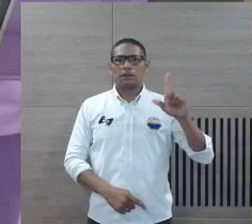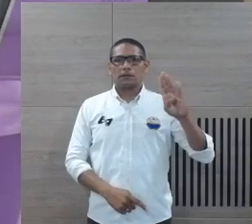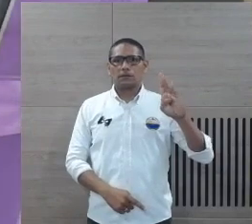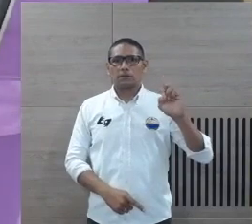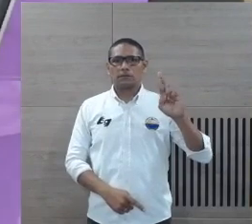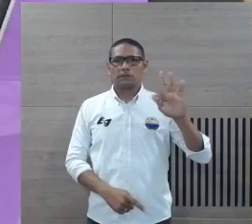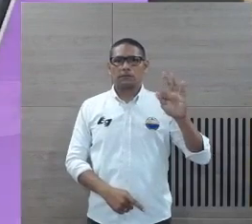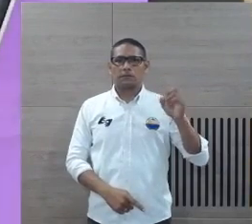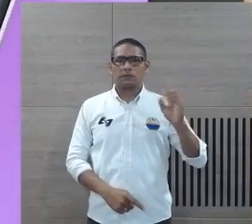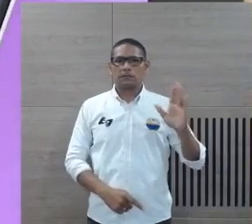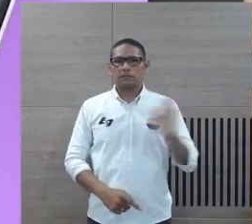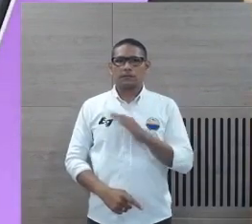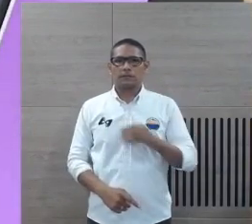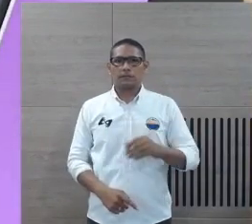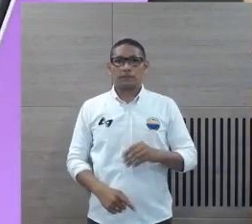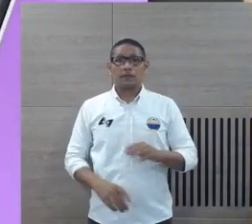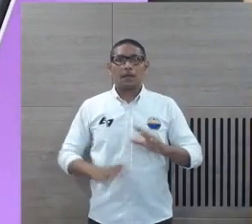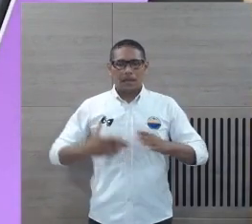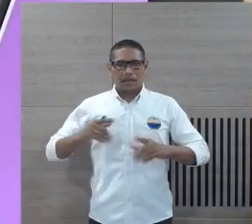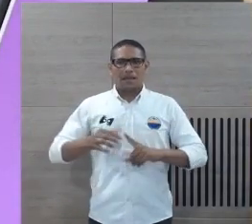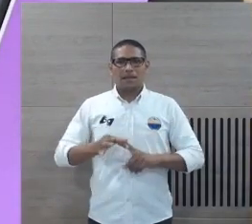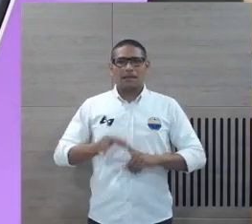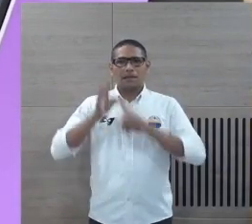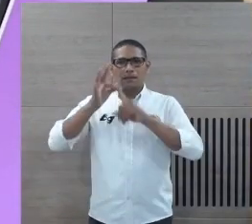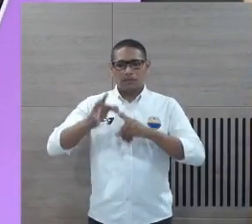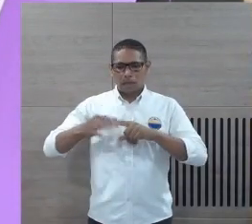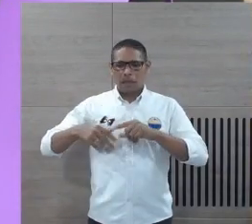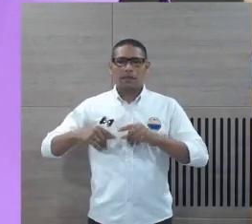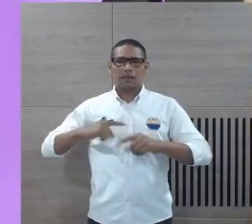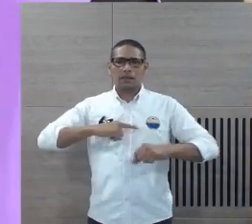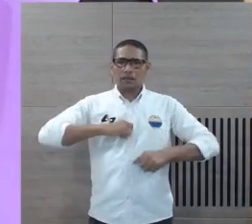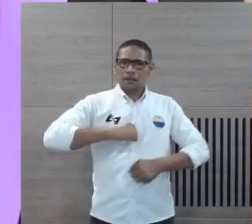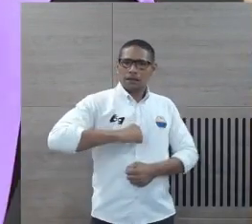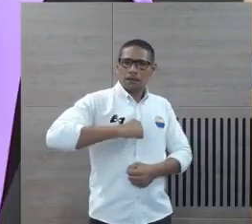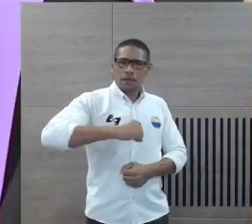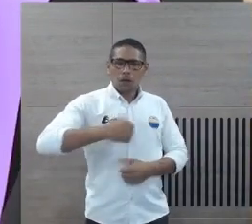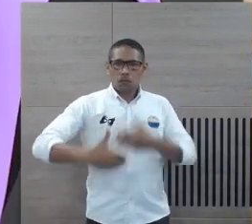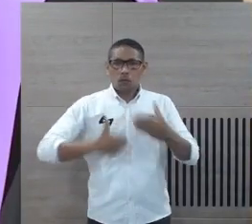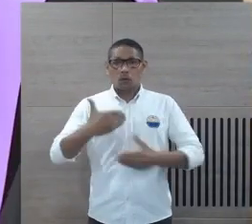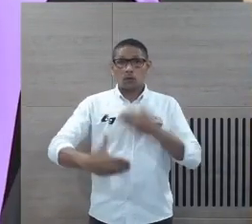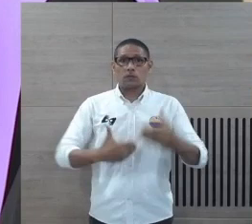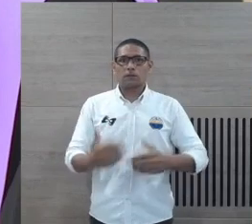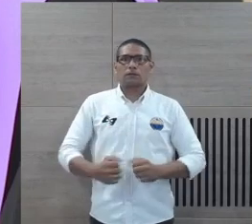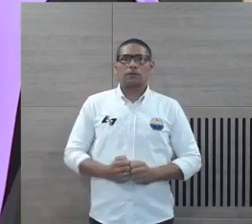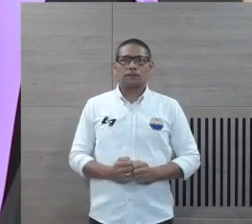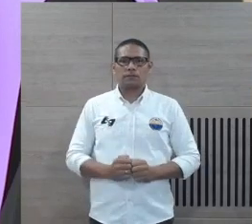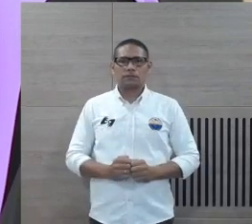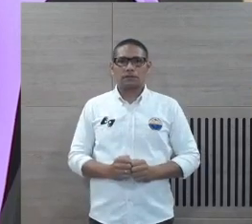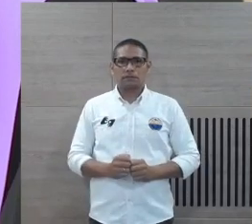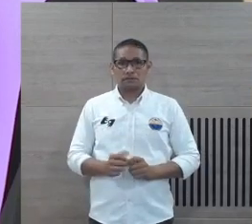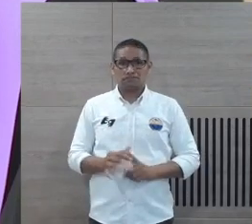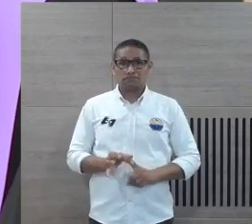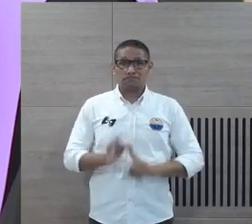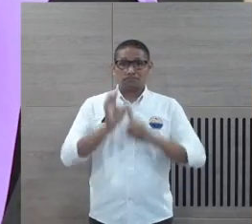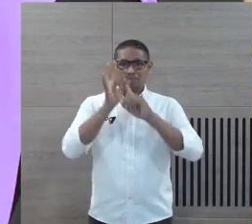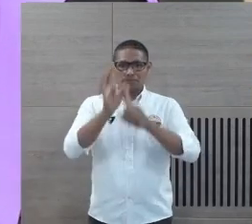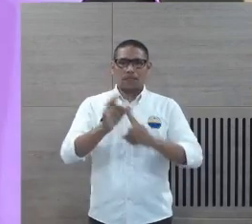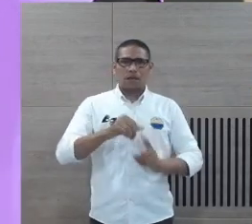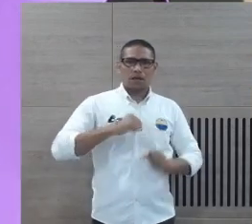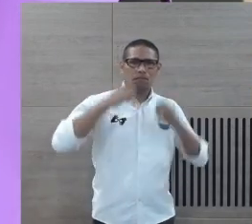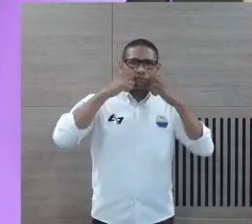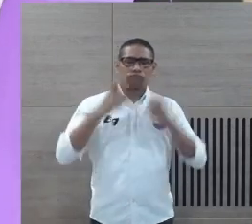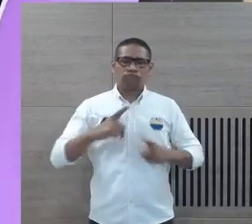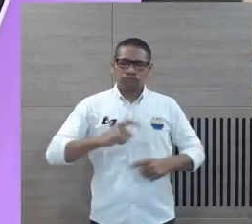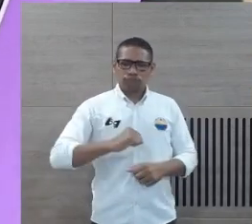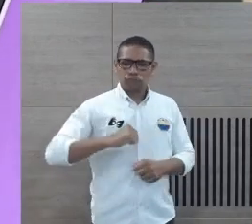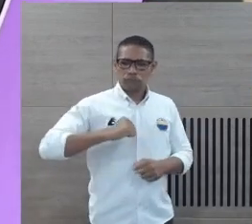Oscar Iván Argüelles Villesca. Especialista en Derechos Humanos y Derecho Internacional Humanitario, Manuel del Cristo García Espinosa.